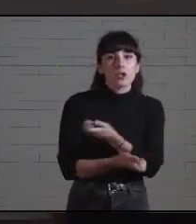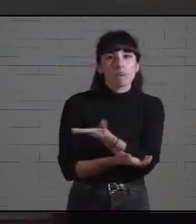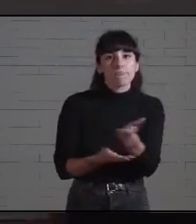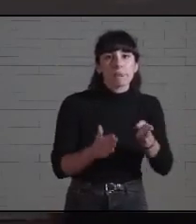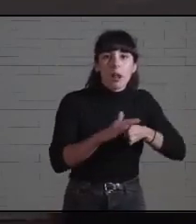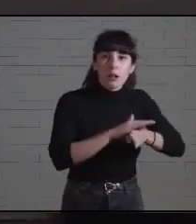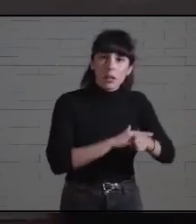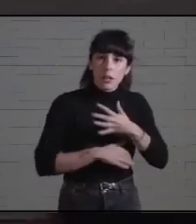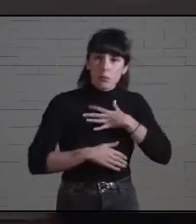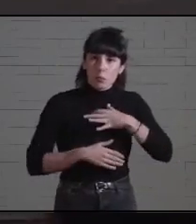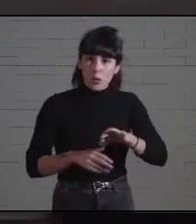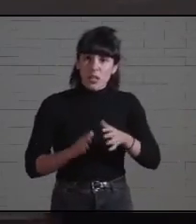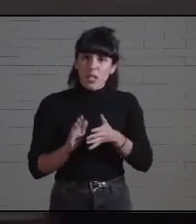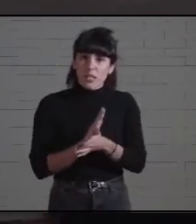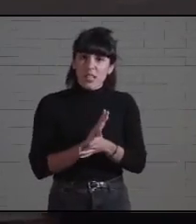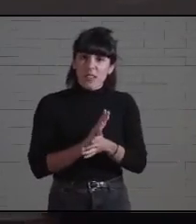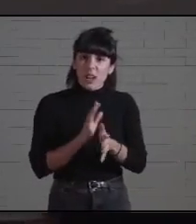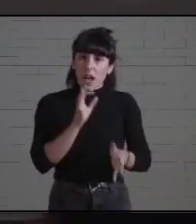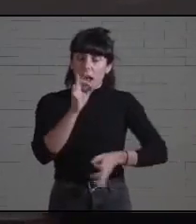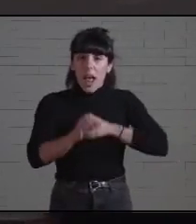una redistribución dentro